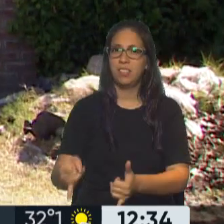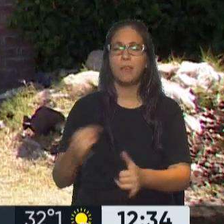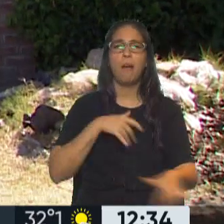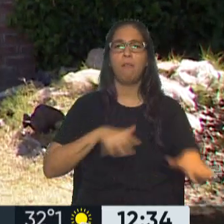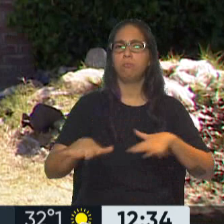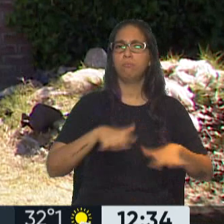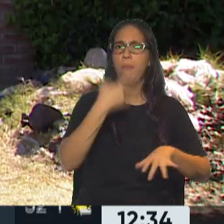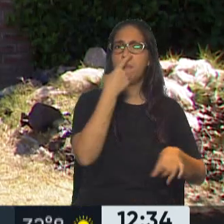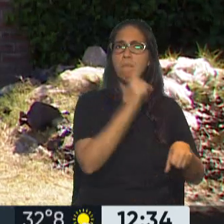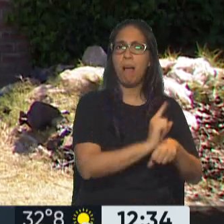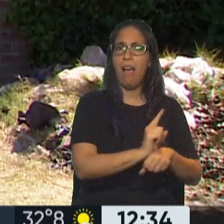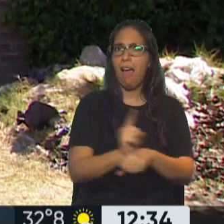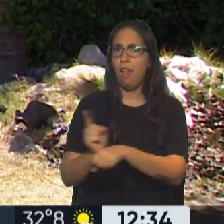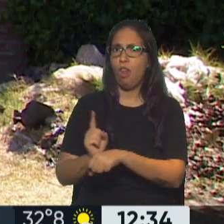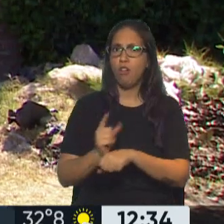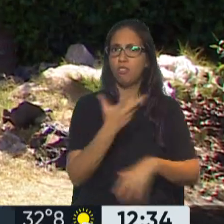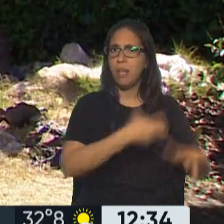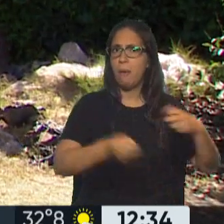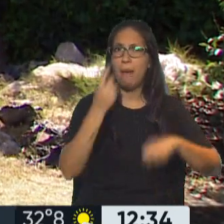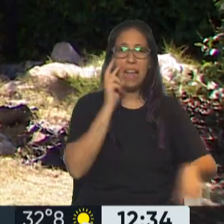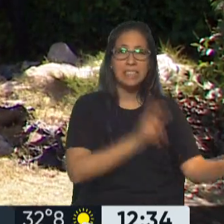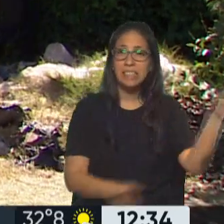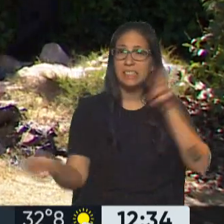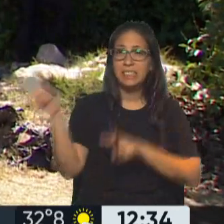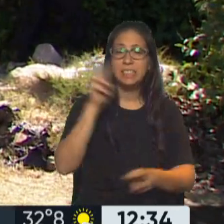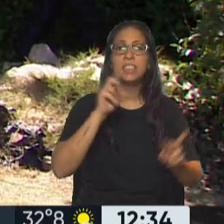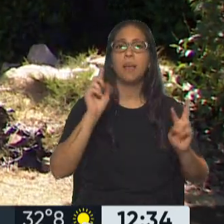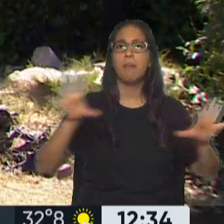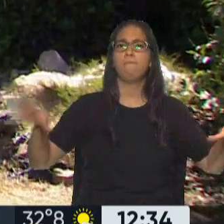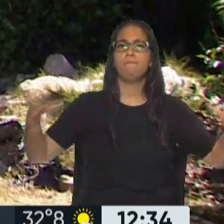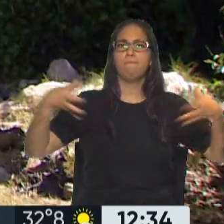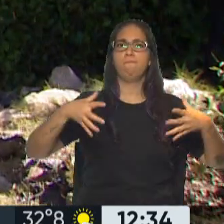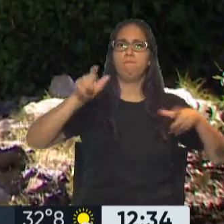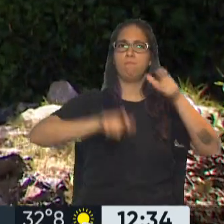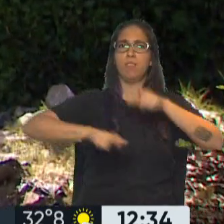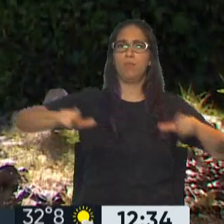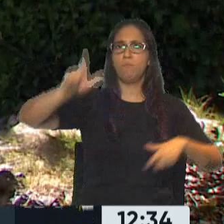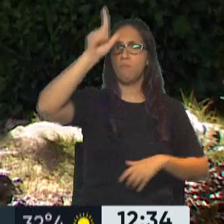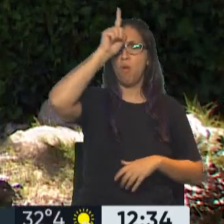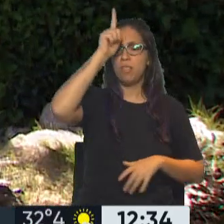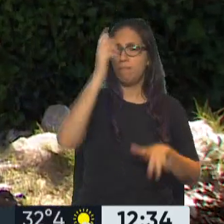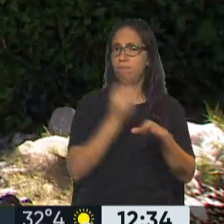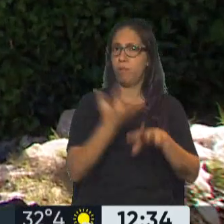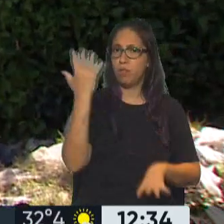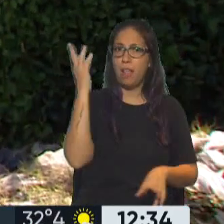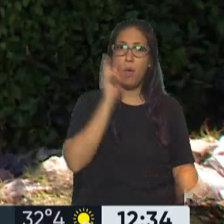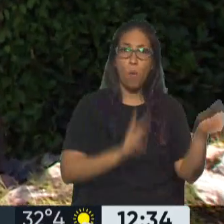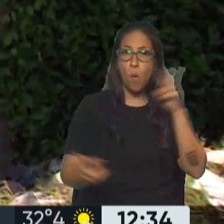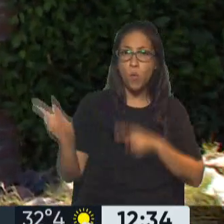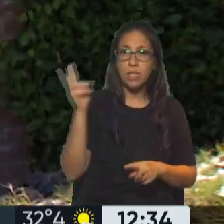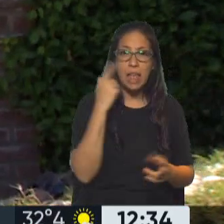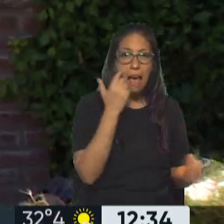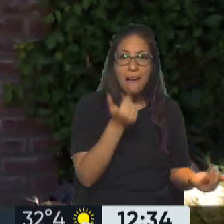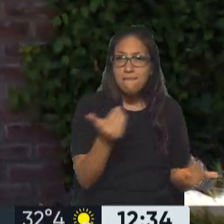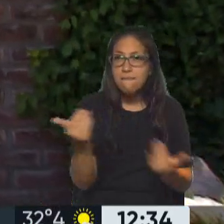solamente con perros adiestrados para la rígida sino con una gran dotación de efectivos de la policía especializada en búsquedas y en